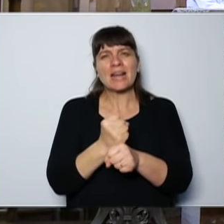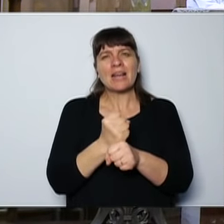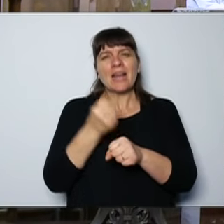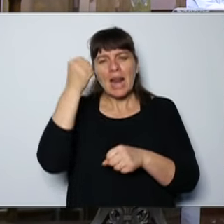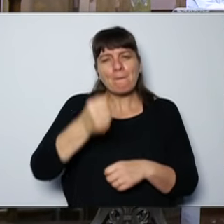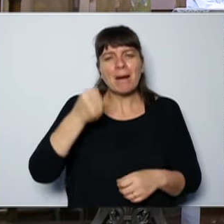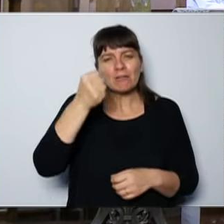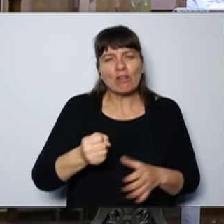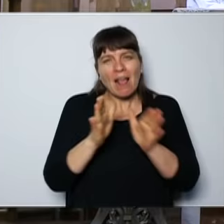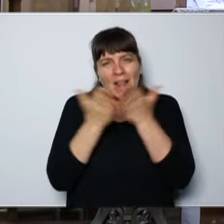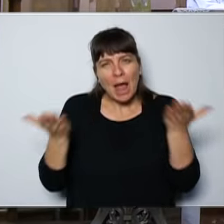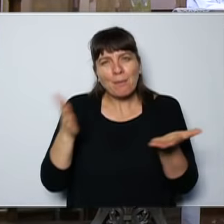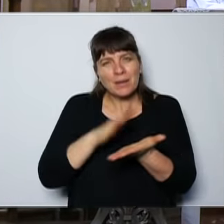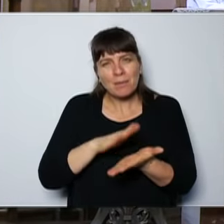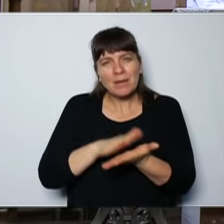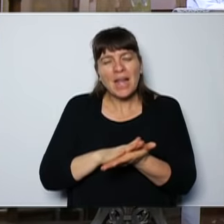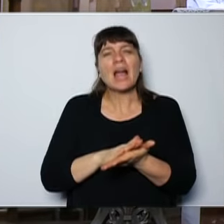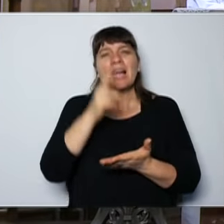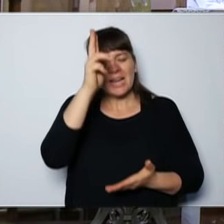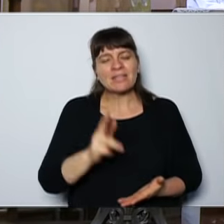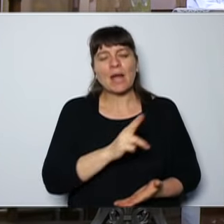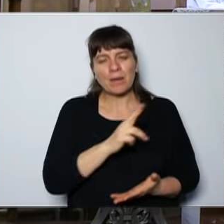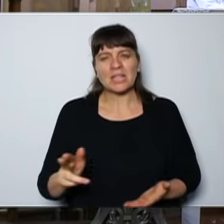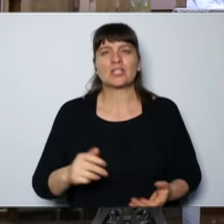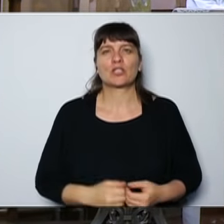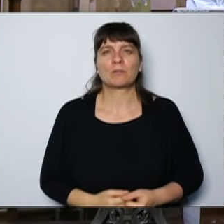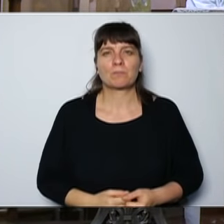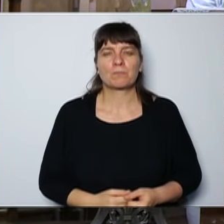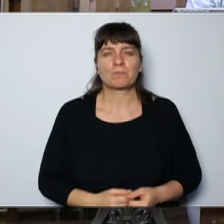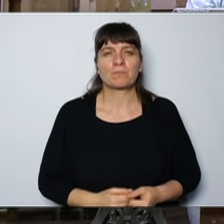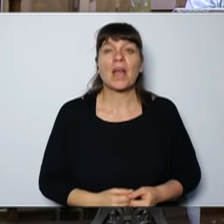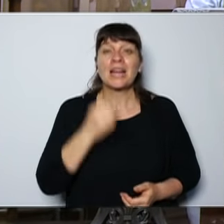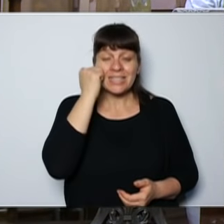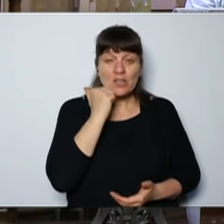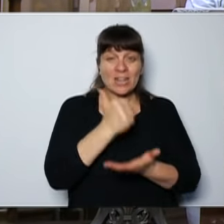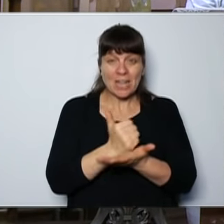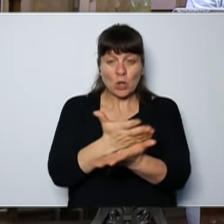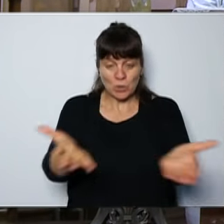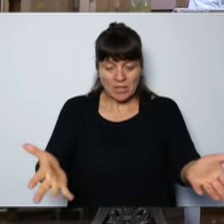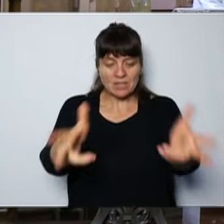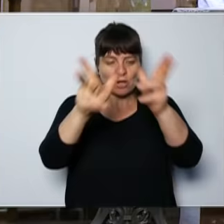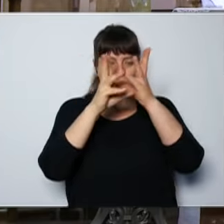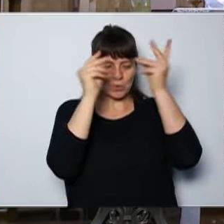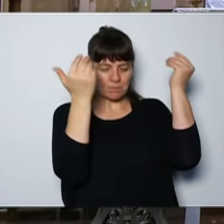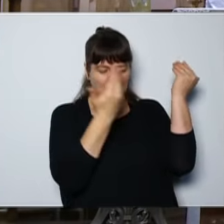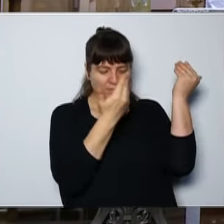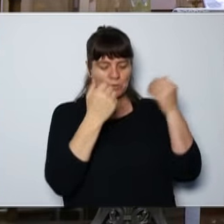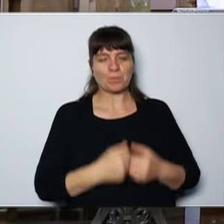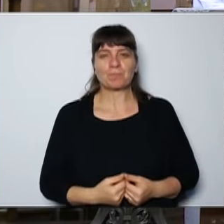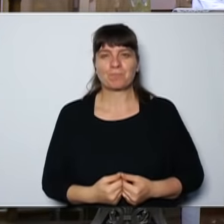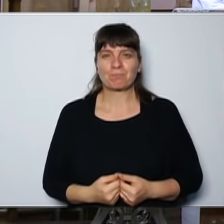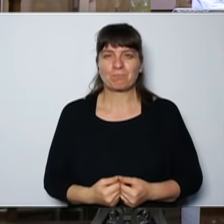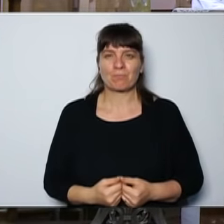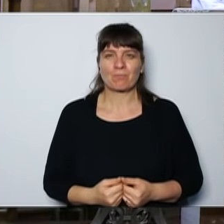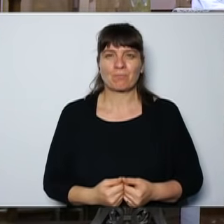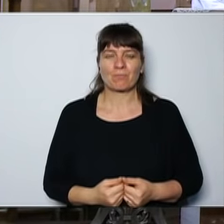de la pastoral bíblica, vaya esta bendición. El Señor esté con ustedes. Y con tu